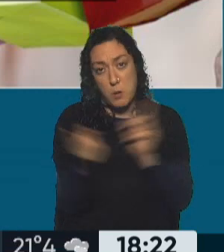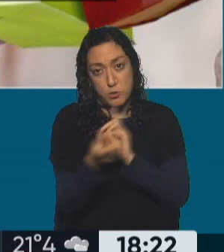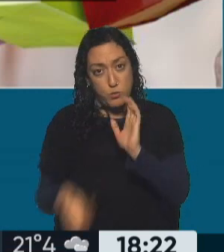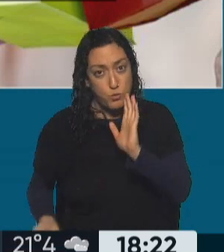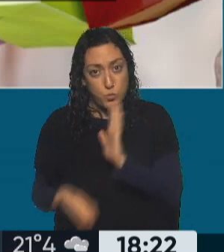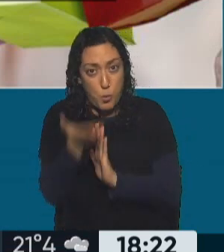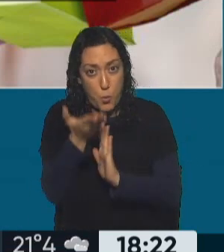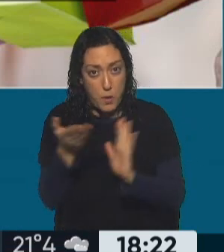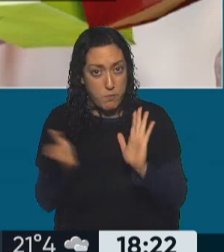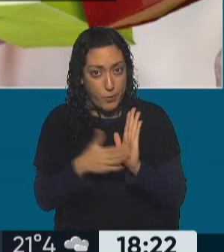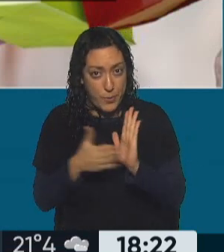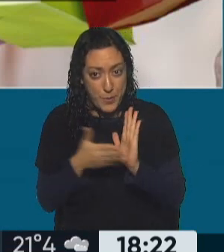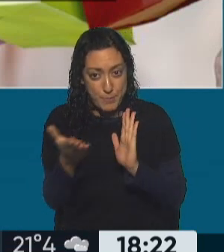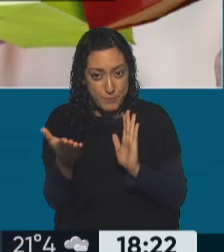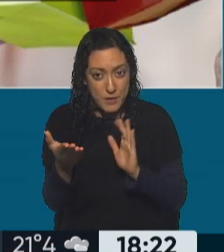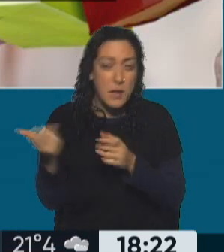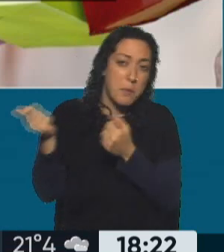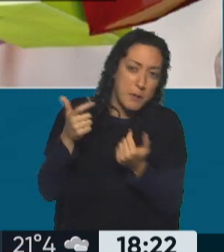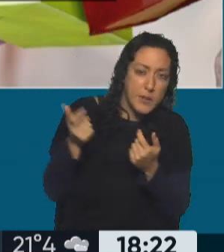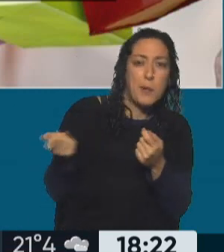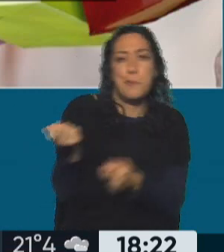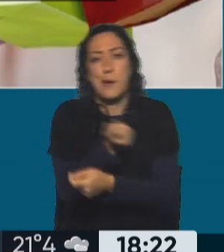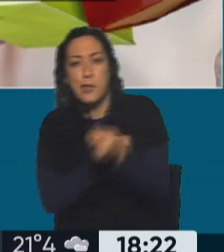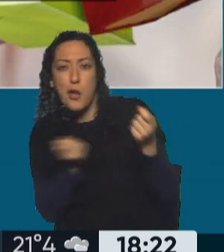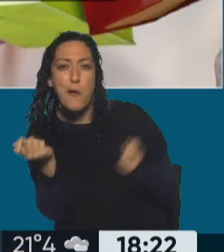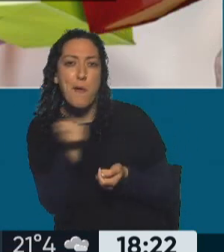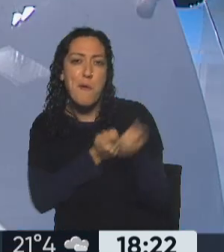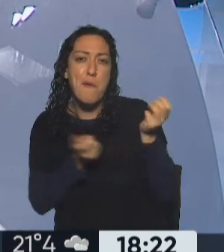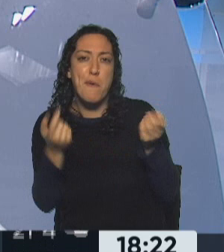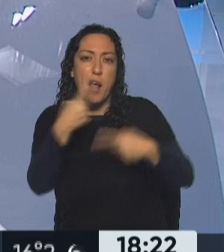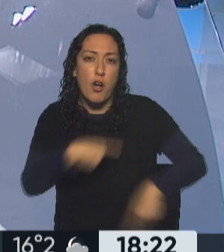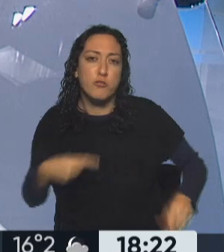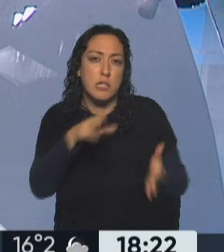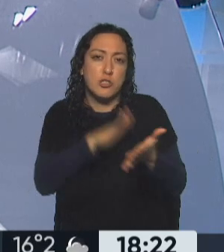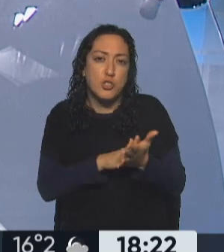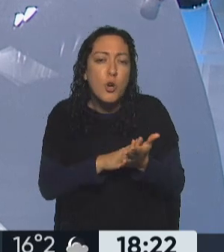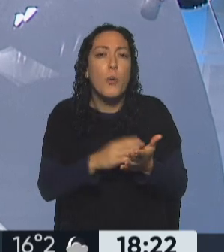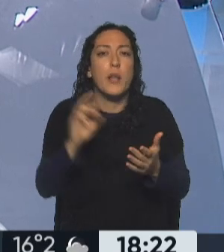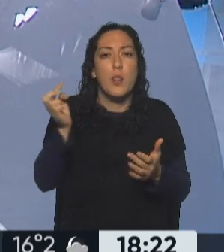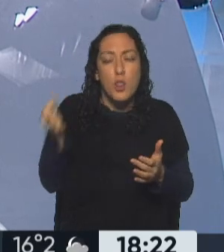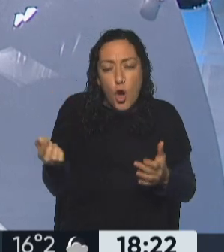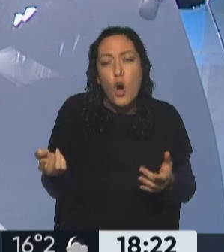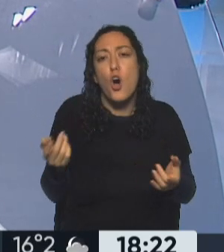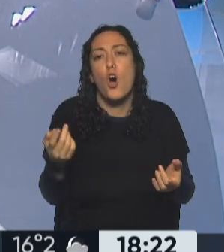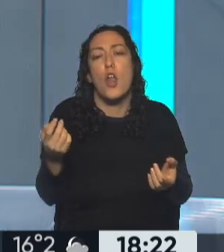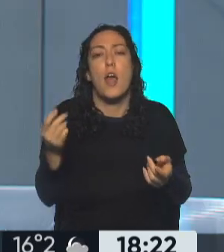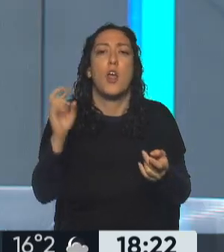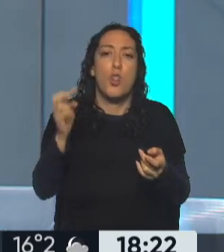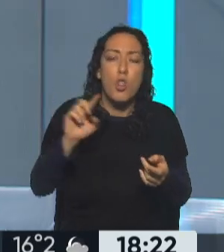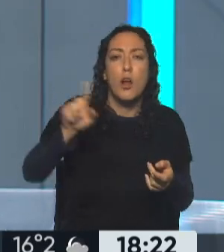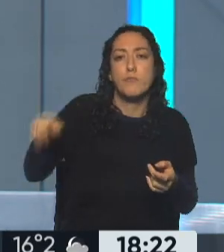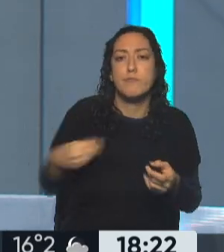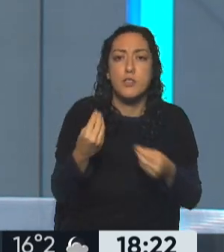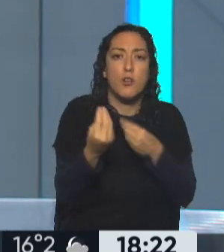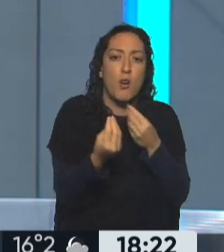que hay importaciones, habrá maniobras, hay algunas cosas que tienen que ver con la cotización del dólar y cómo se vuelca esa cotización del